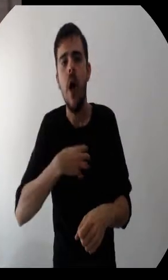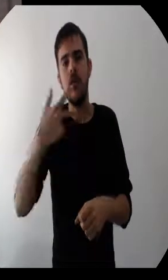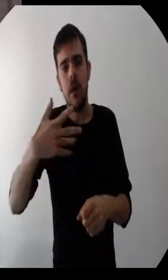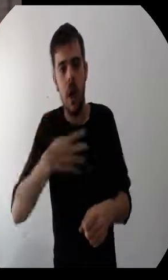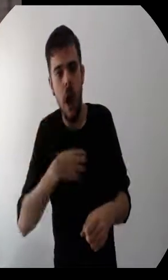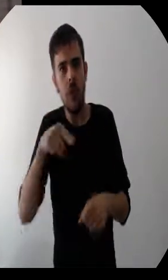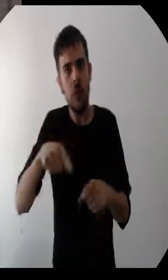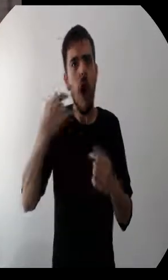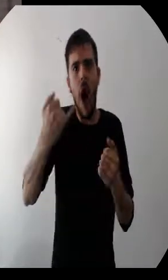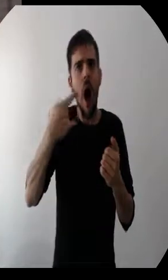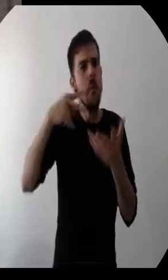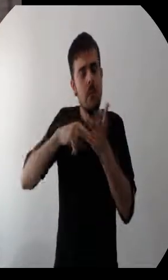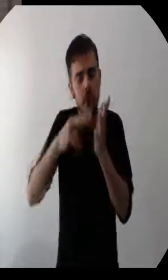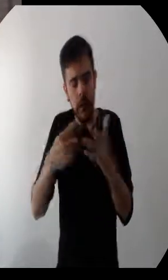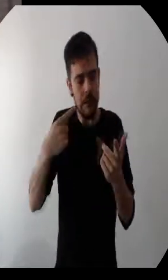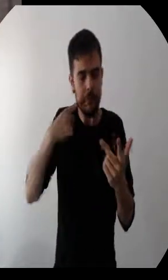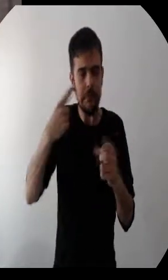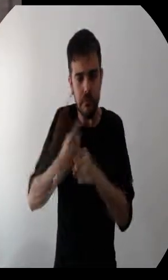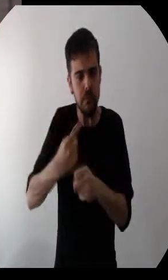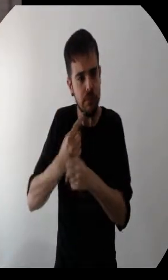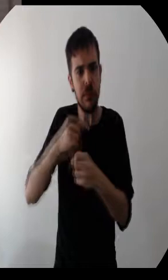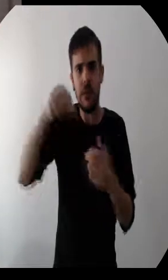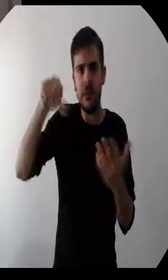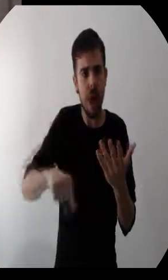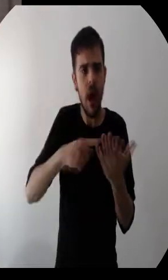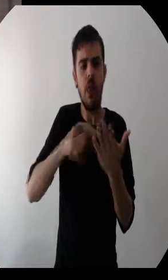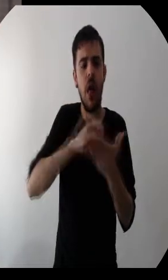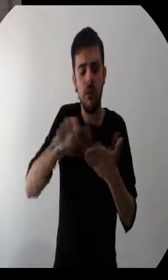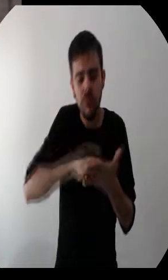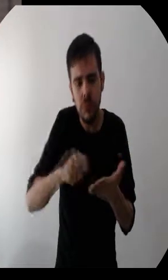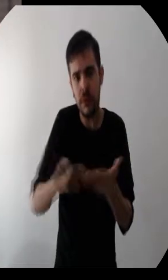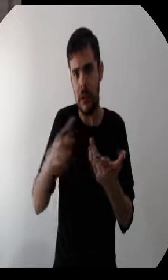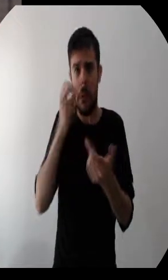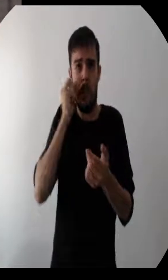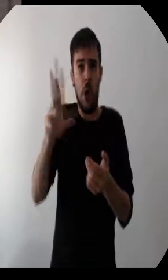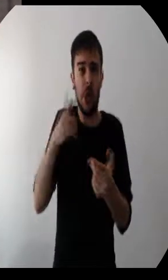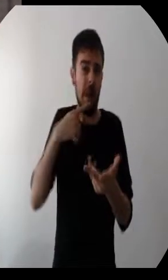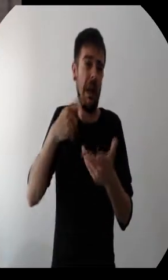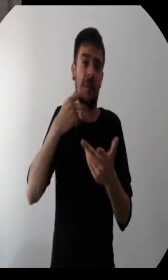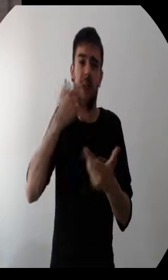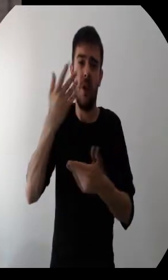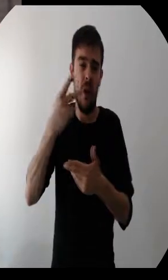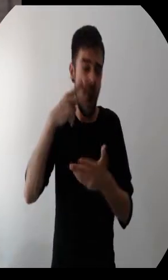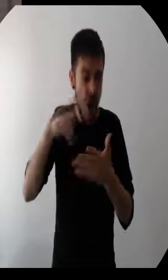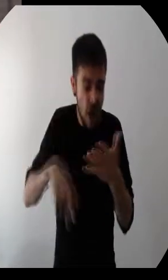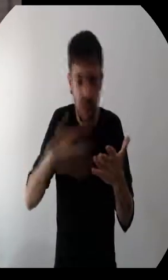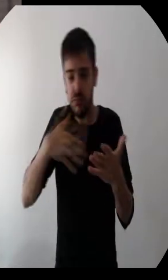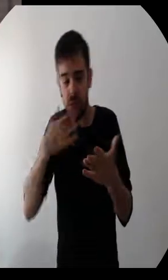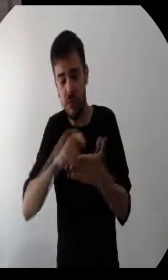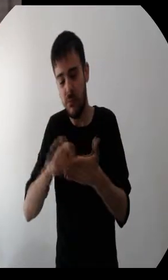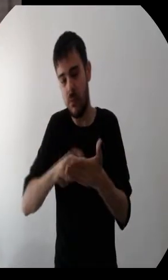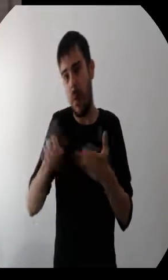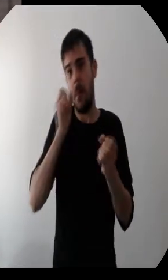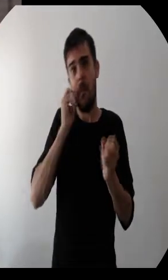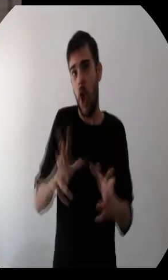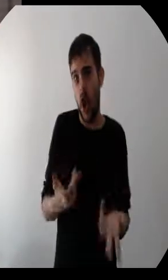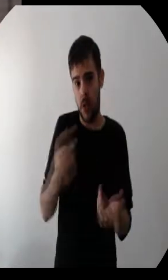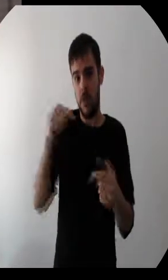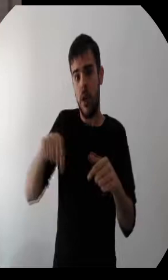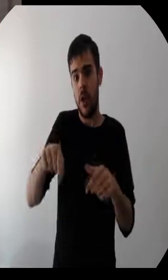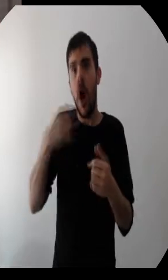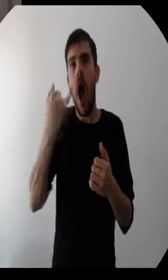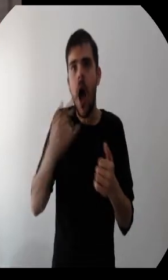de lectura comprensiva y ni hablemos de expresión escrita. Esto es, digamos, lo que la prueba de que hoy en día la sociedad, a través de estos exámenes,